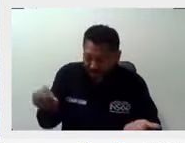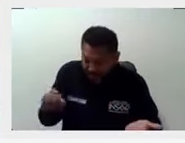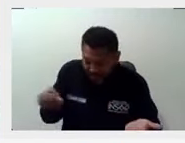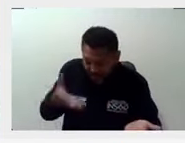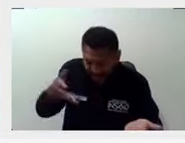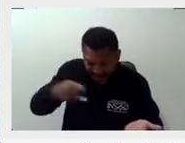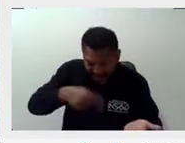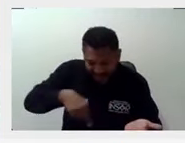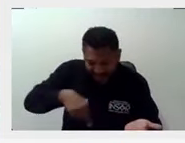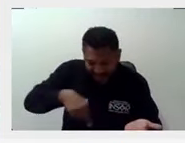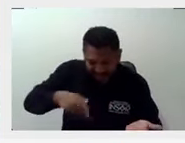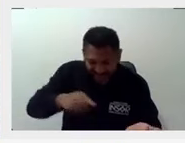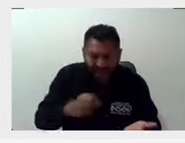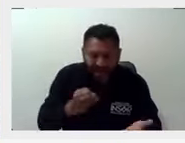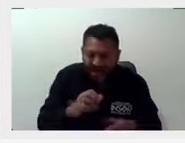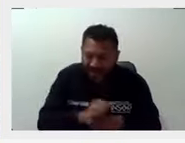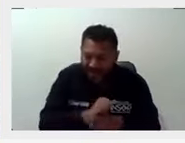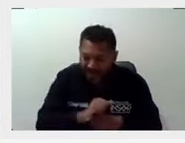conteo.